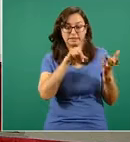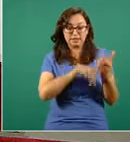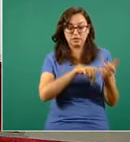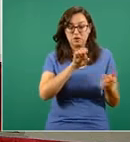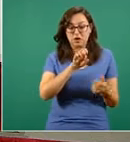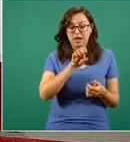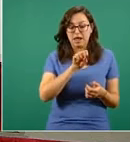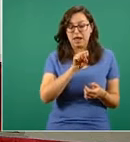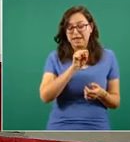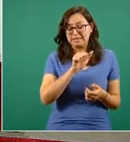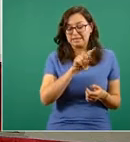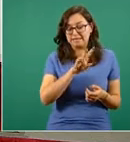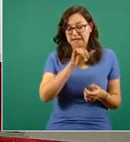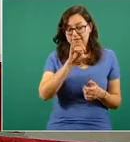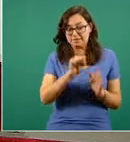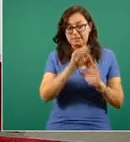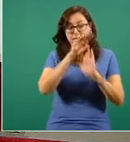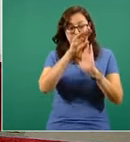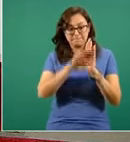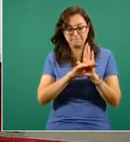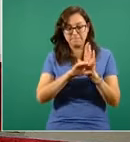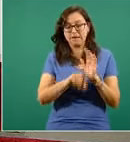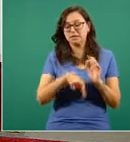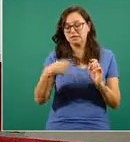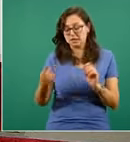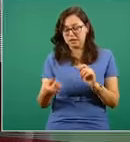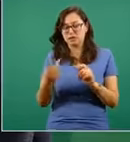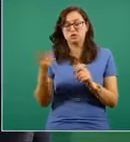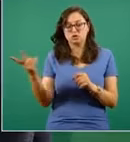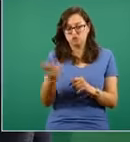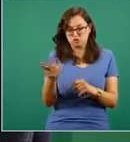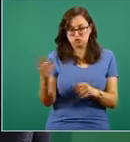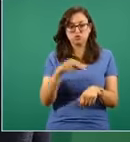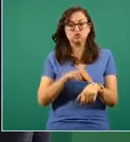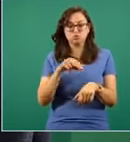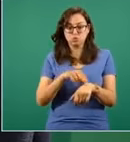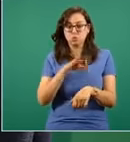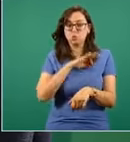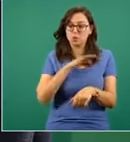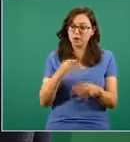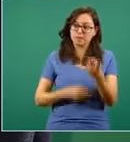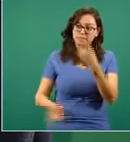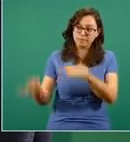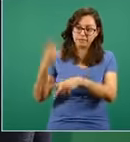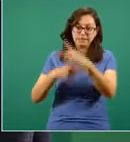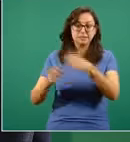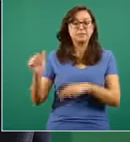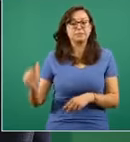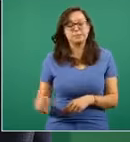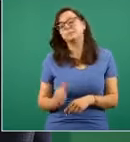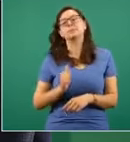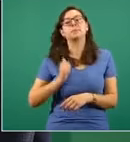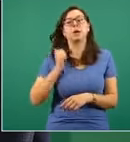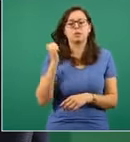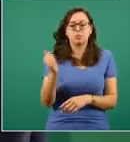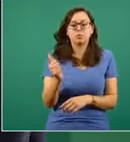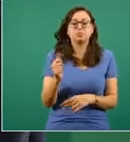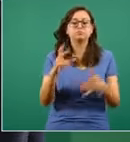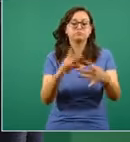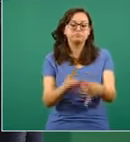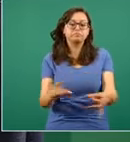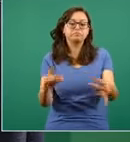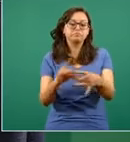Luis Díaz Ortega, también participa el doctor Gustavo Reyes Terán y entonces podríamos aprovechar para que el doctor Gustavo Reyes Terán